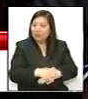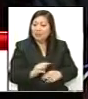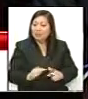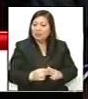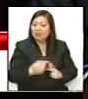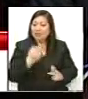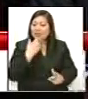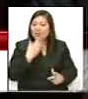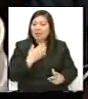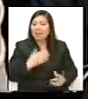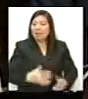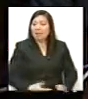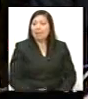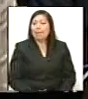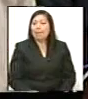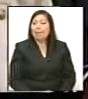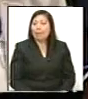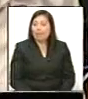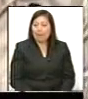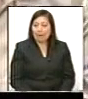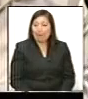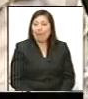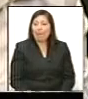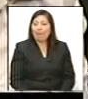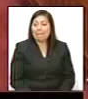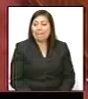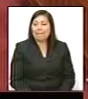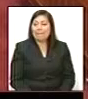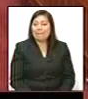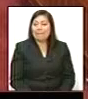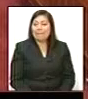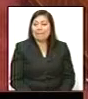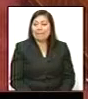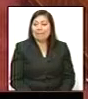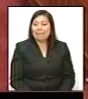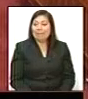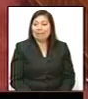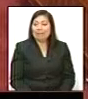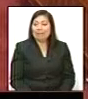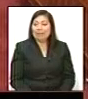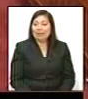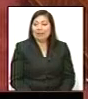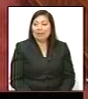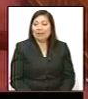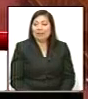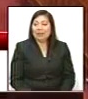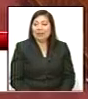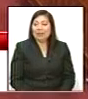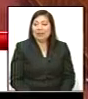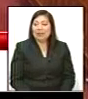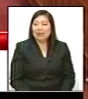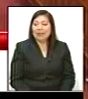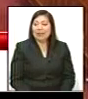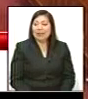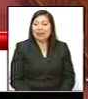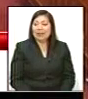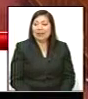principio. Gracias. Tiene la palabra congresista Schaeffer, pensé que había terminado. ¿Para qué concluya?